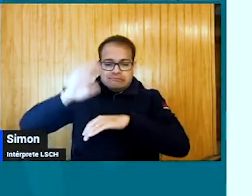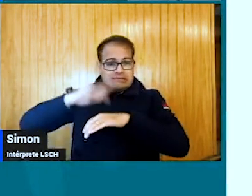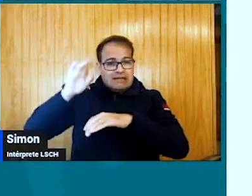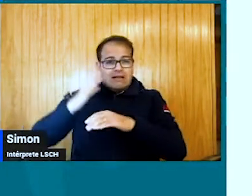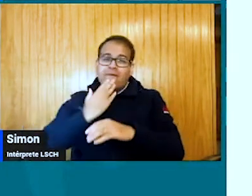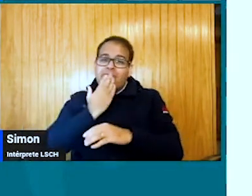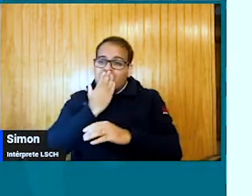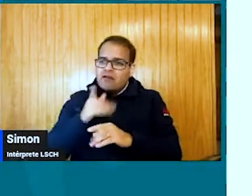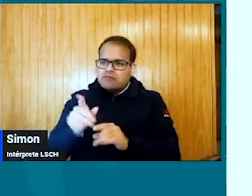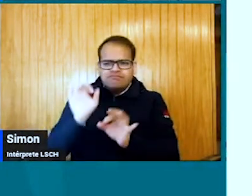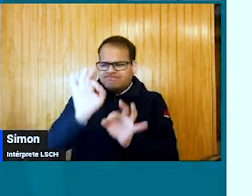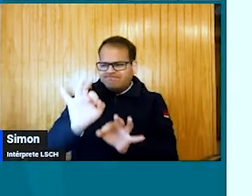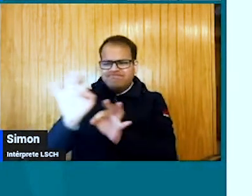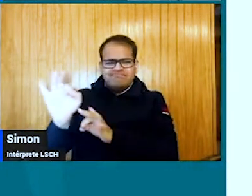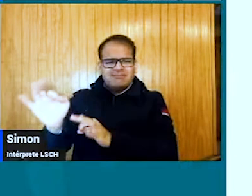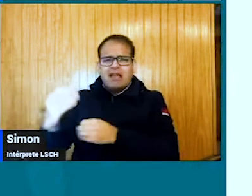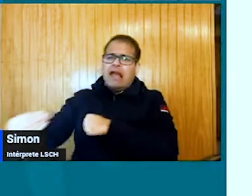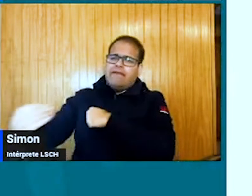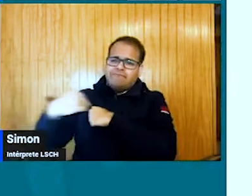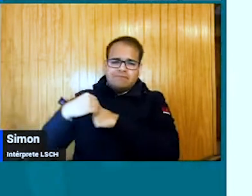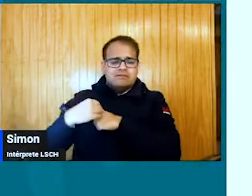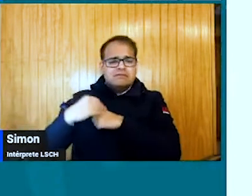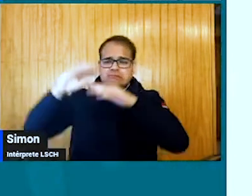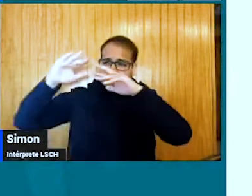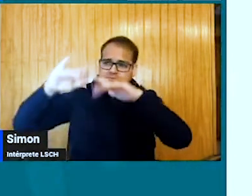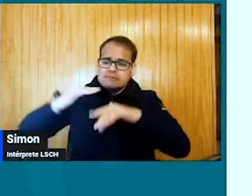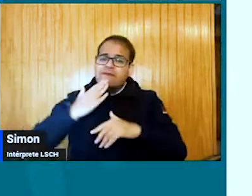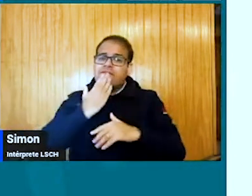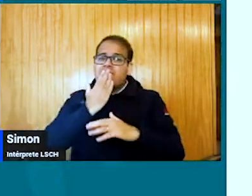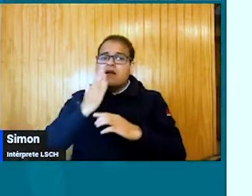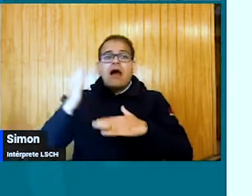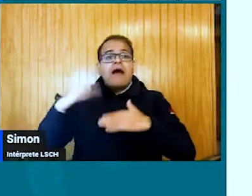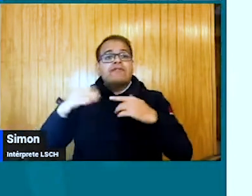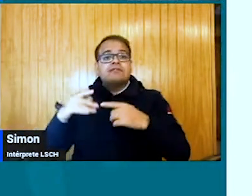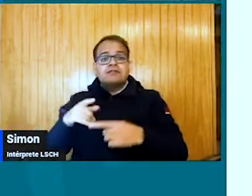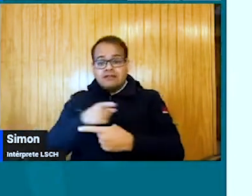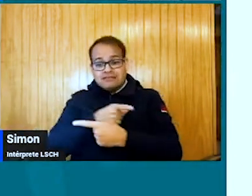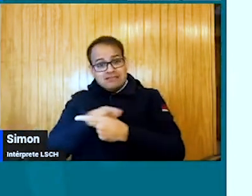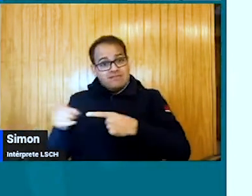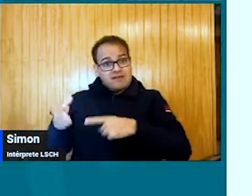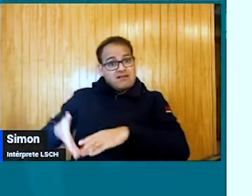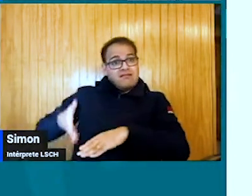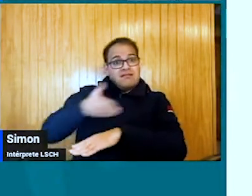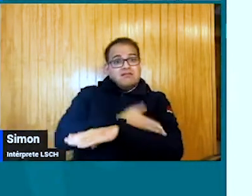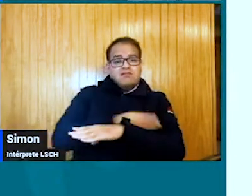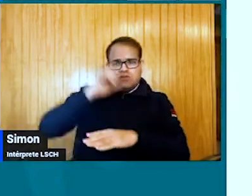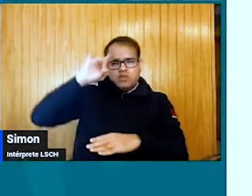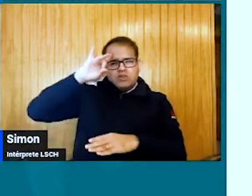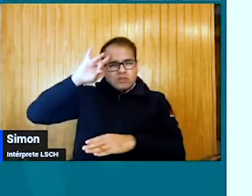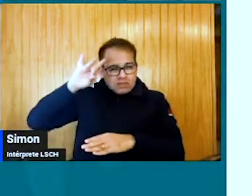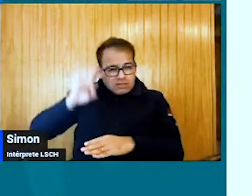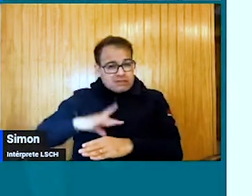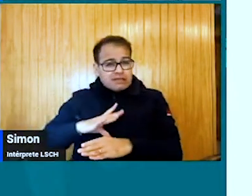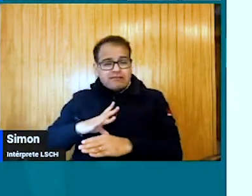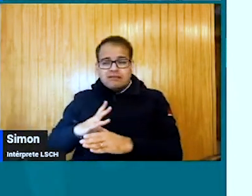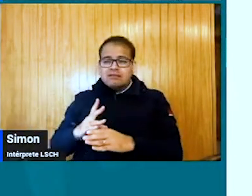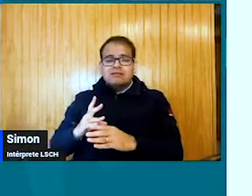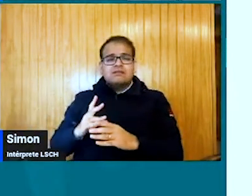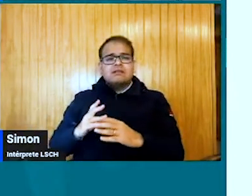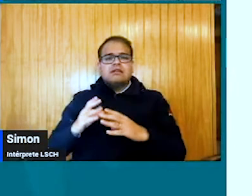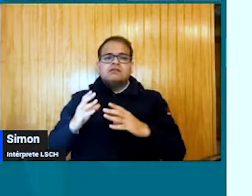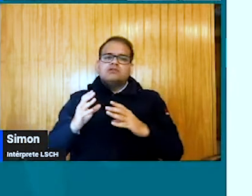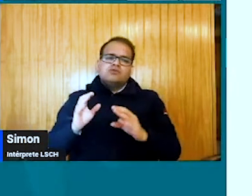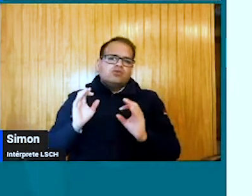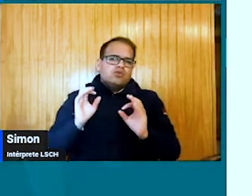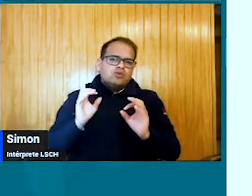bastante eficientes en la helada. Yo con una semana, yo ya sé que viene una helada o podría venir, creo, sobre todo las polares,